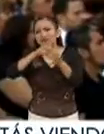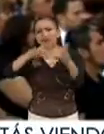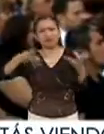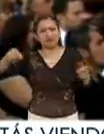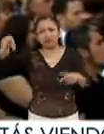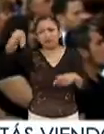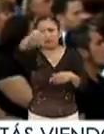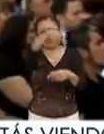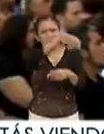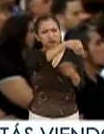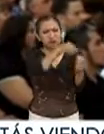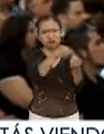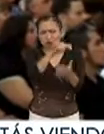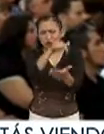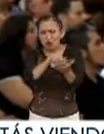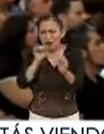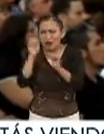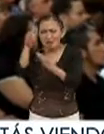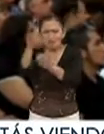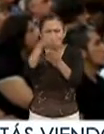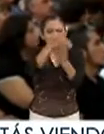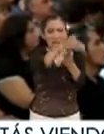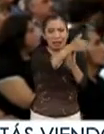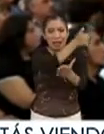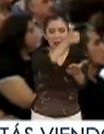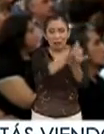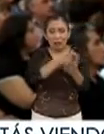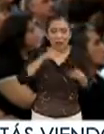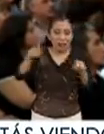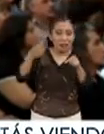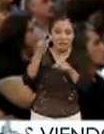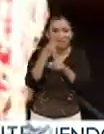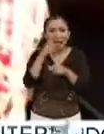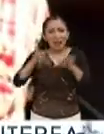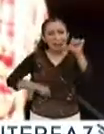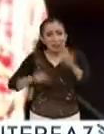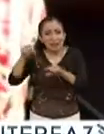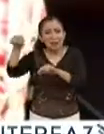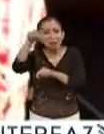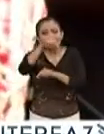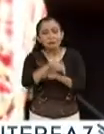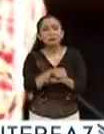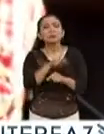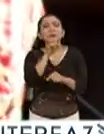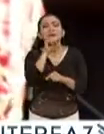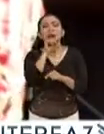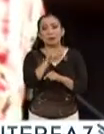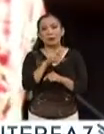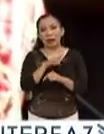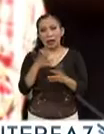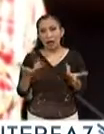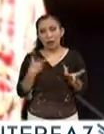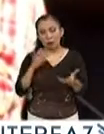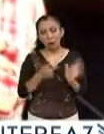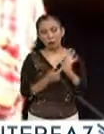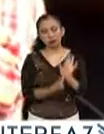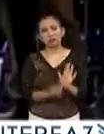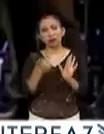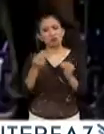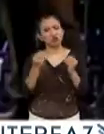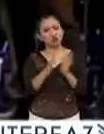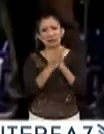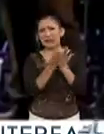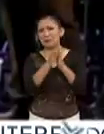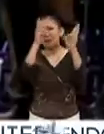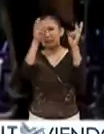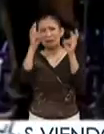llegó ahora sí que a todos los rincones de la ciudad. También se está haciendo la presentación de muchos